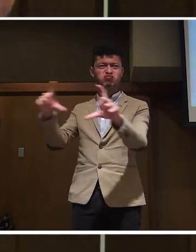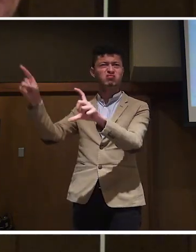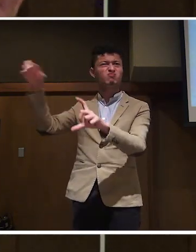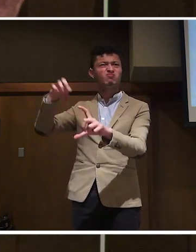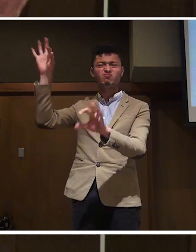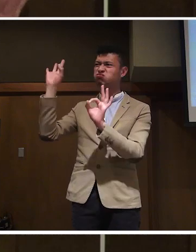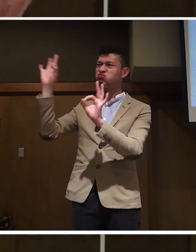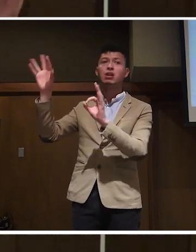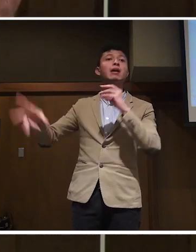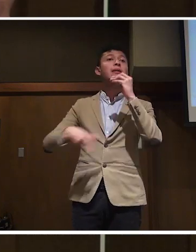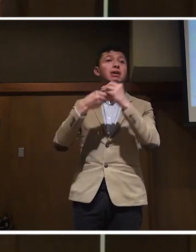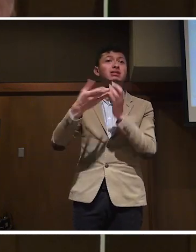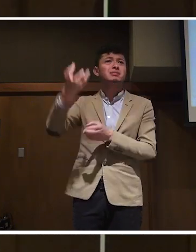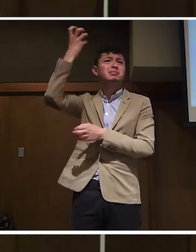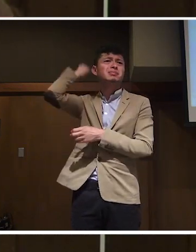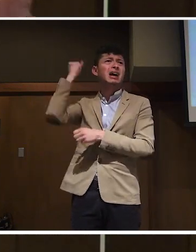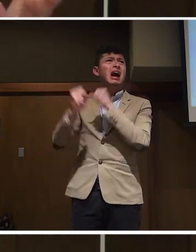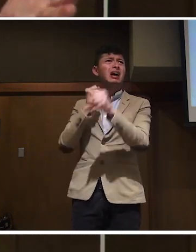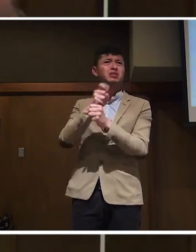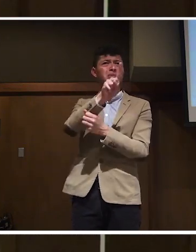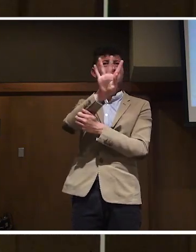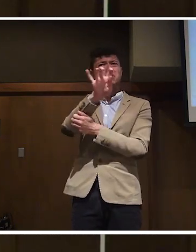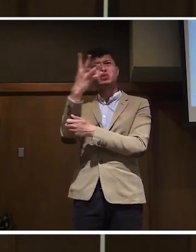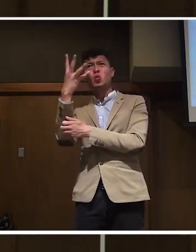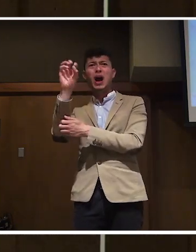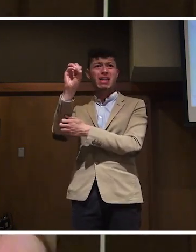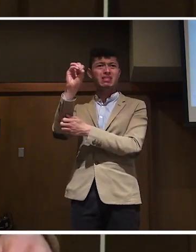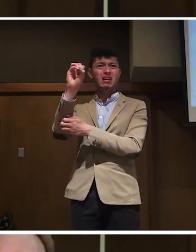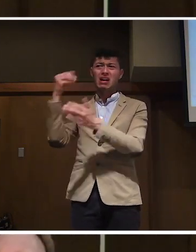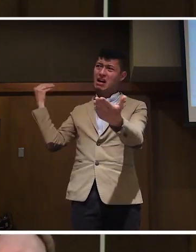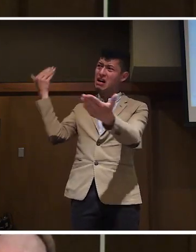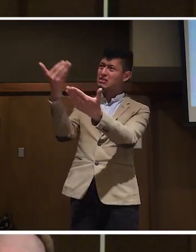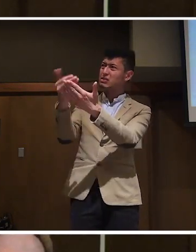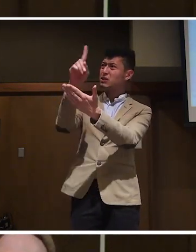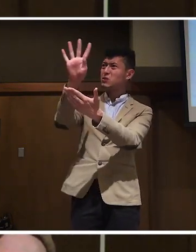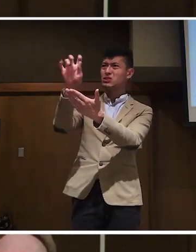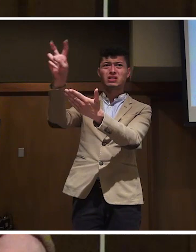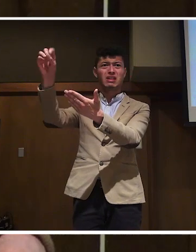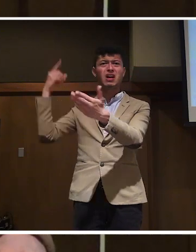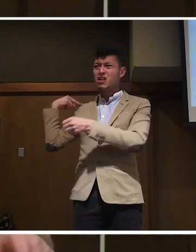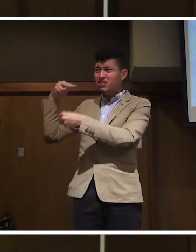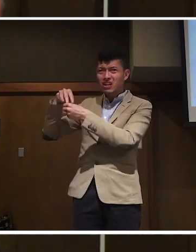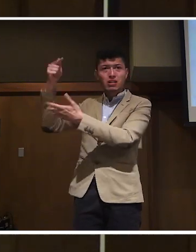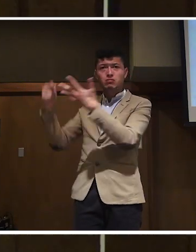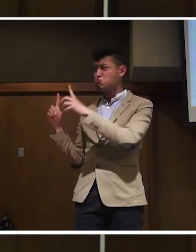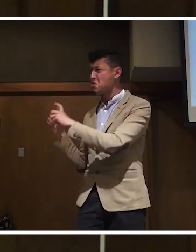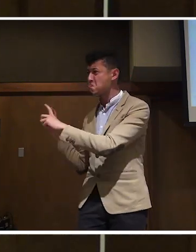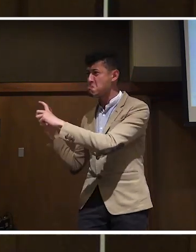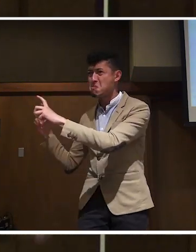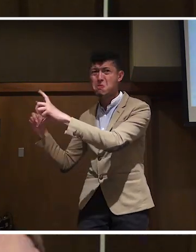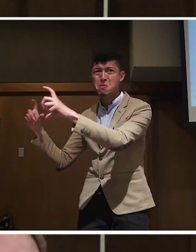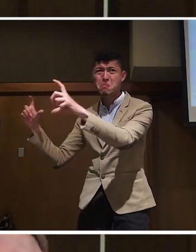documentó el país indígena desde 1940 hasta 1970 con Alicia Raigel. Esta colección